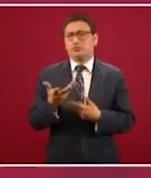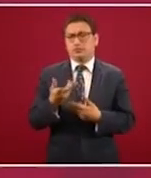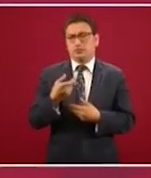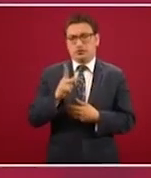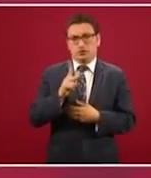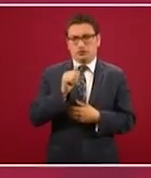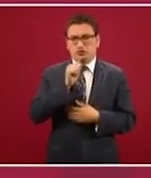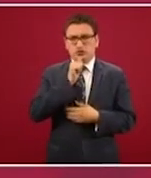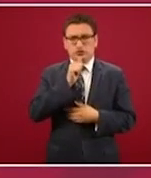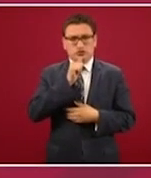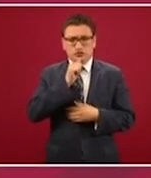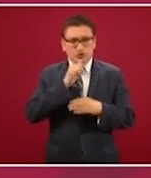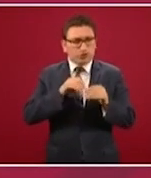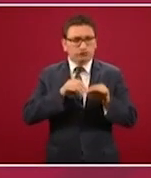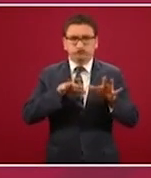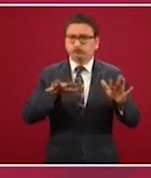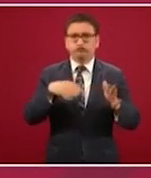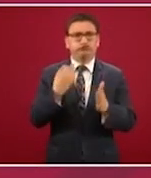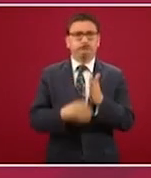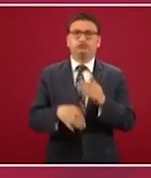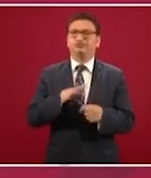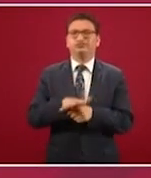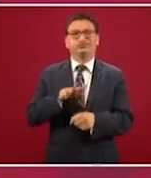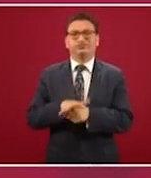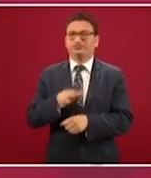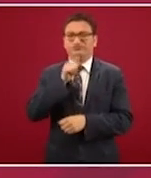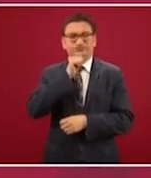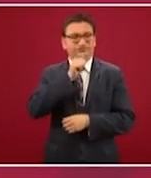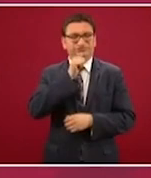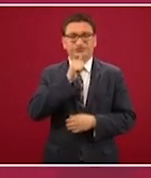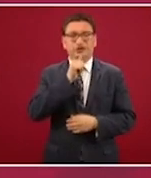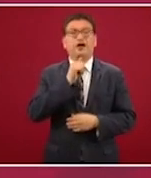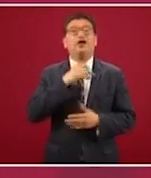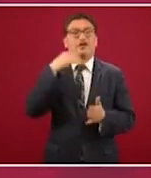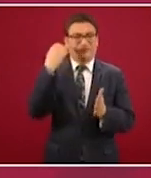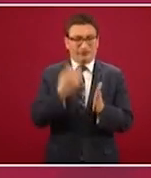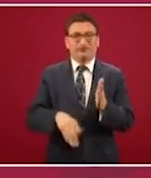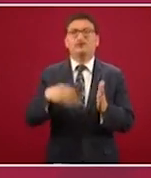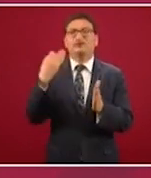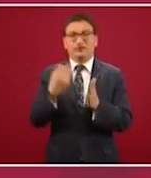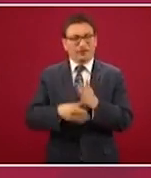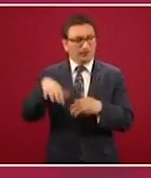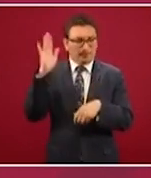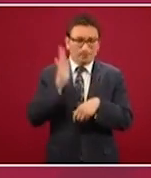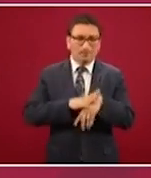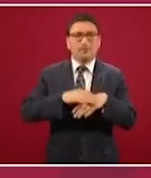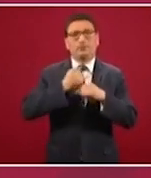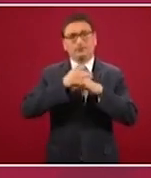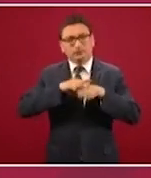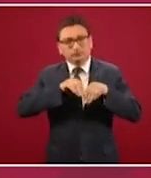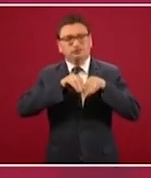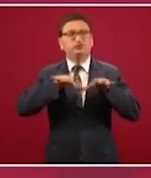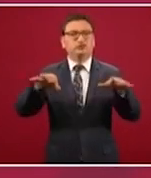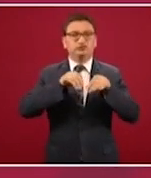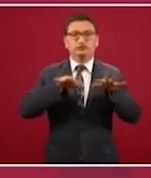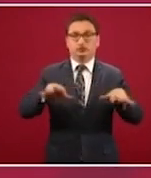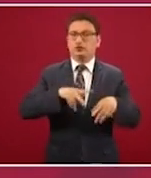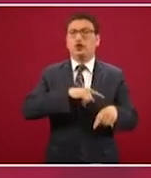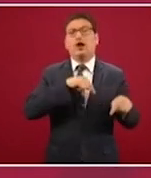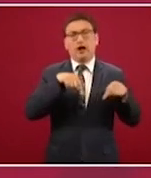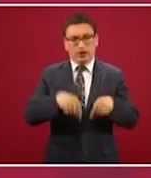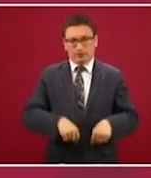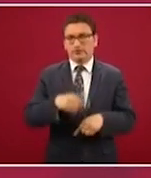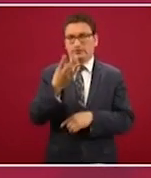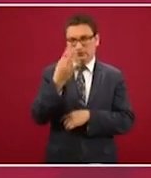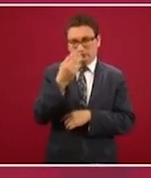el efecto suficiente. O sea, hace falta más información. Entonces, aquí a